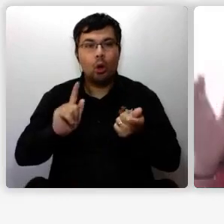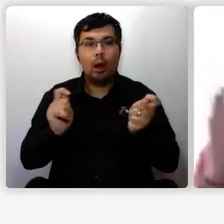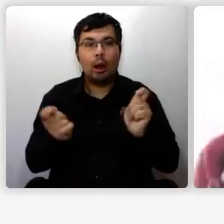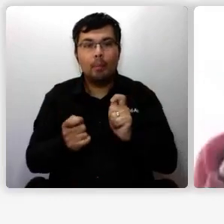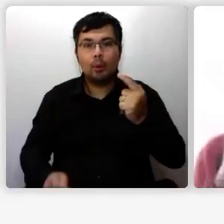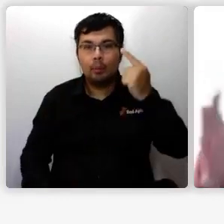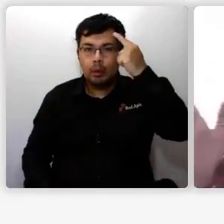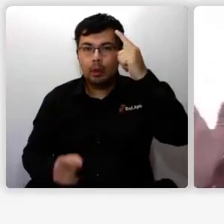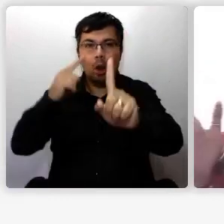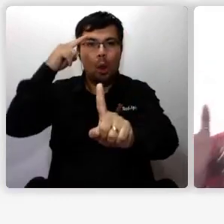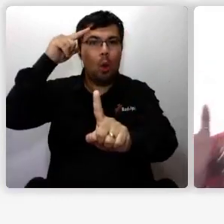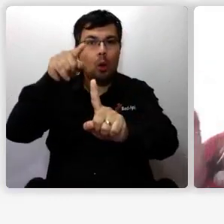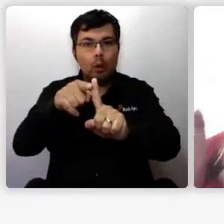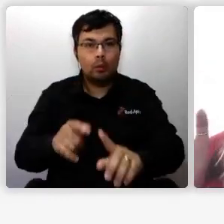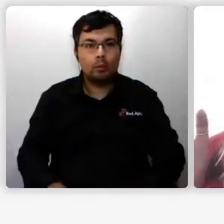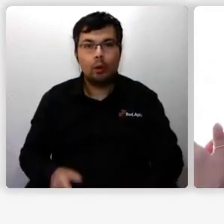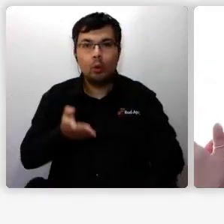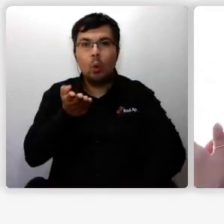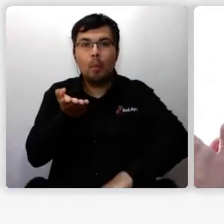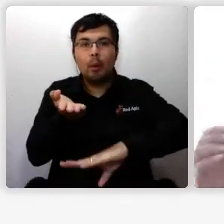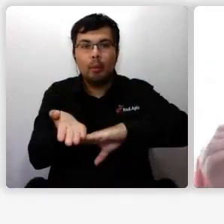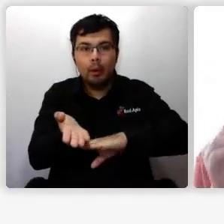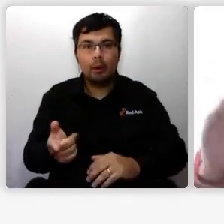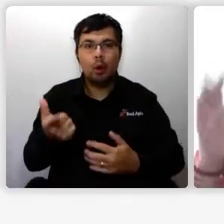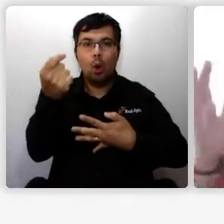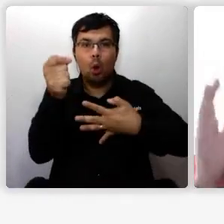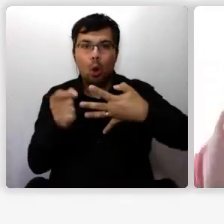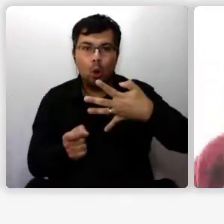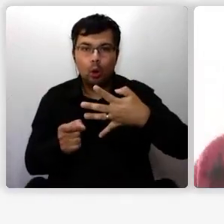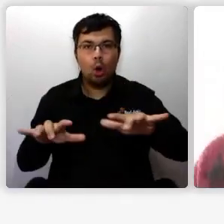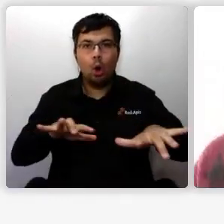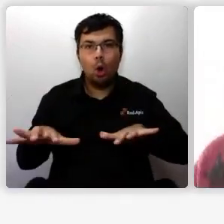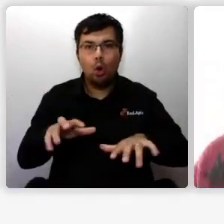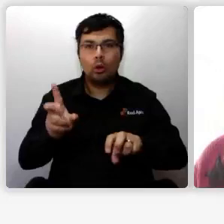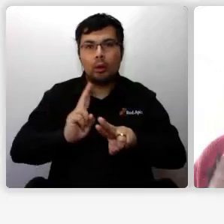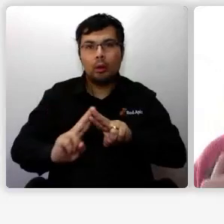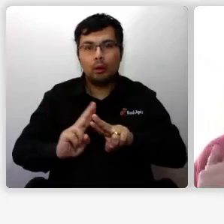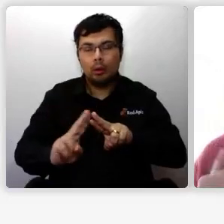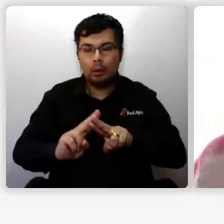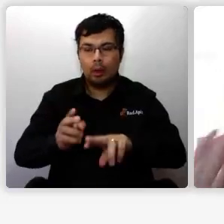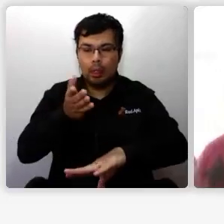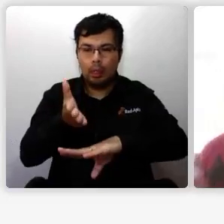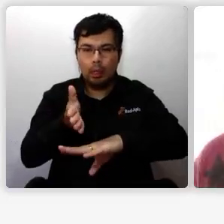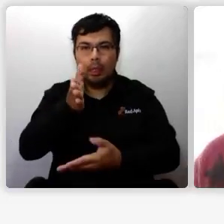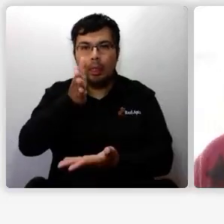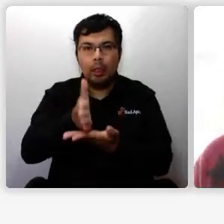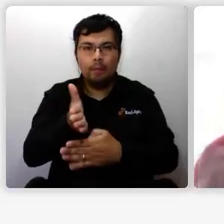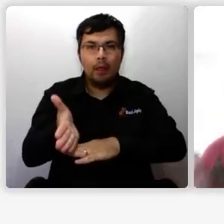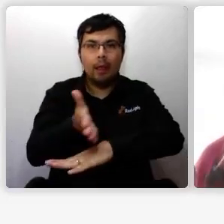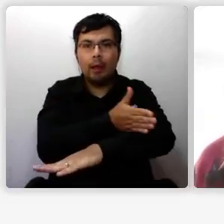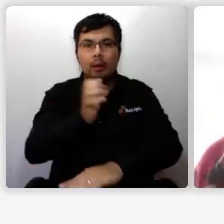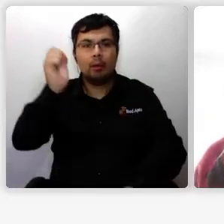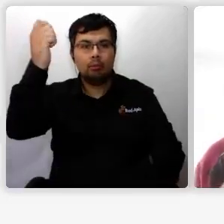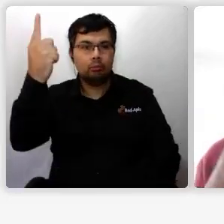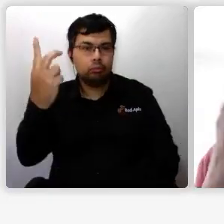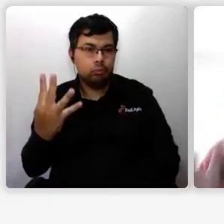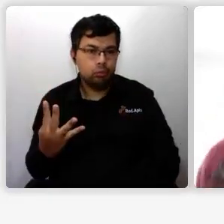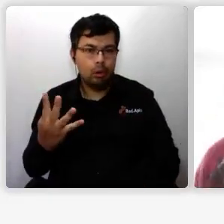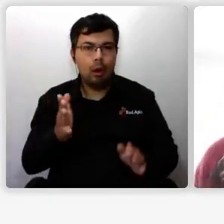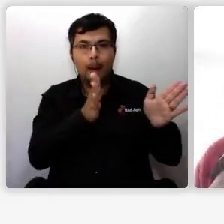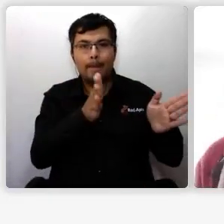nos vamos a proponer para corregir quizás ciertas cosas que estamos haciendo, hay que priorizarlos y partir de forma escalonada. No podemos hacer todo al mismo